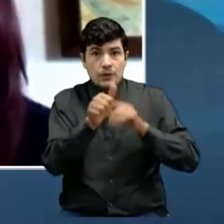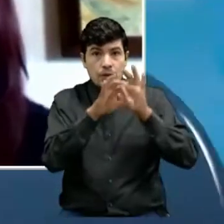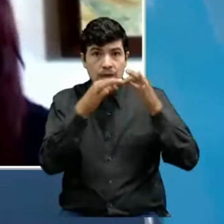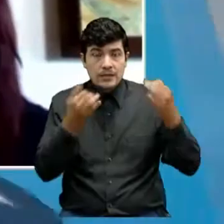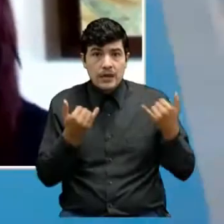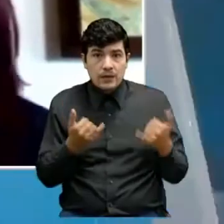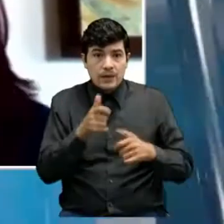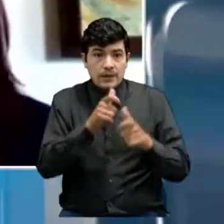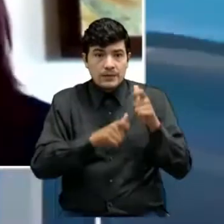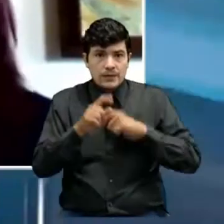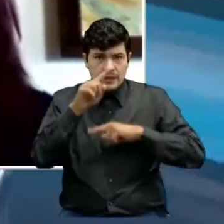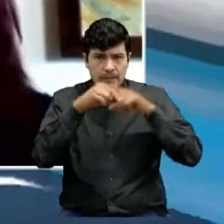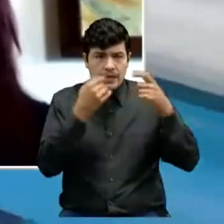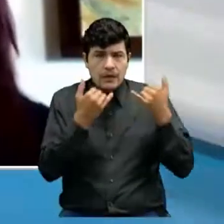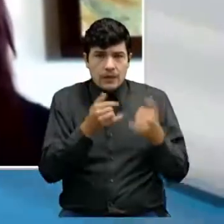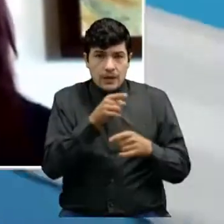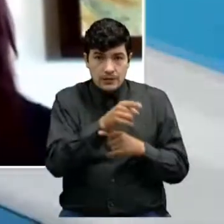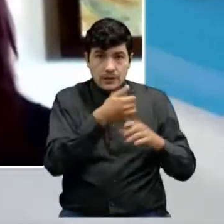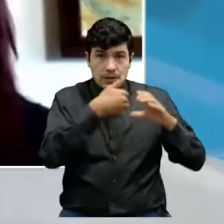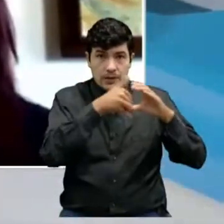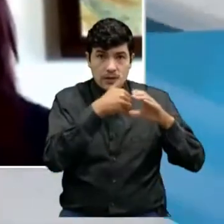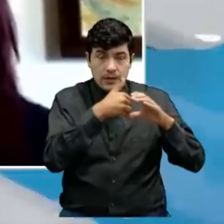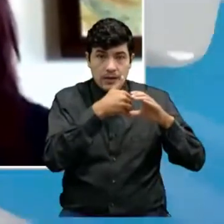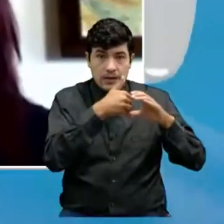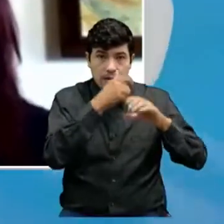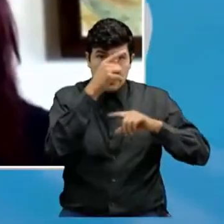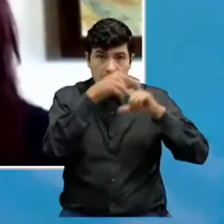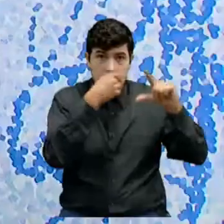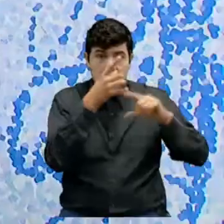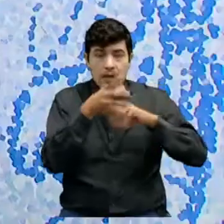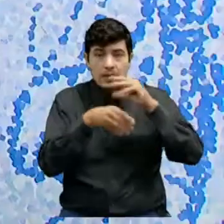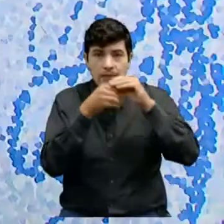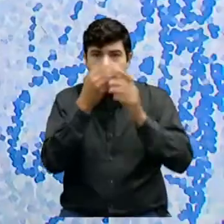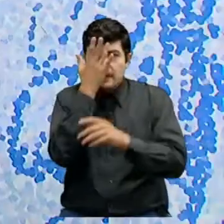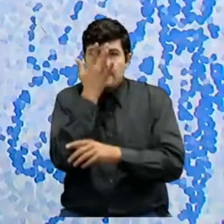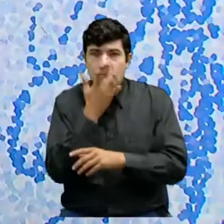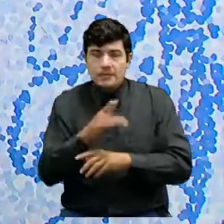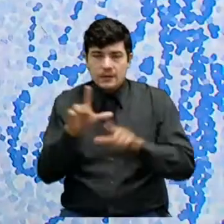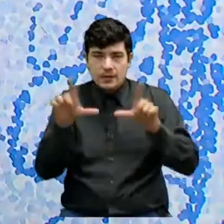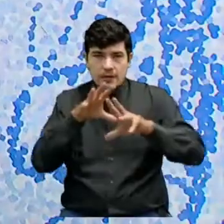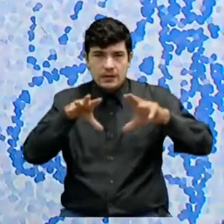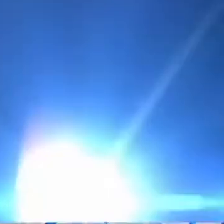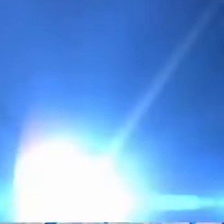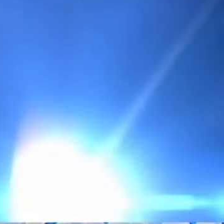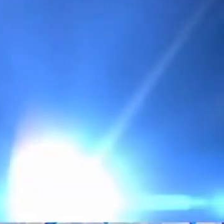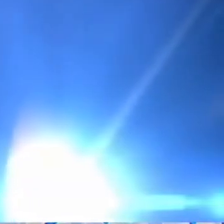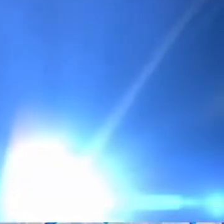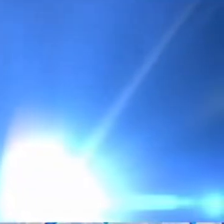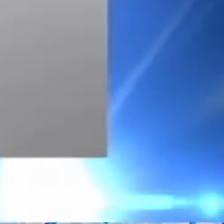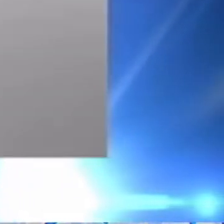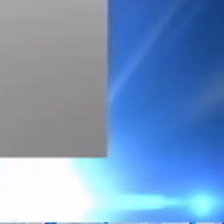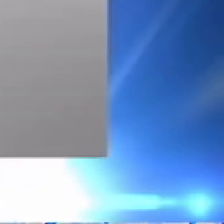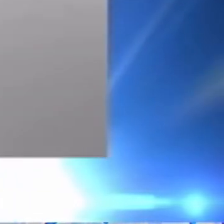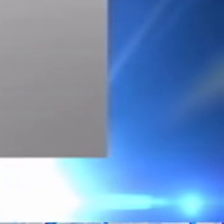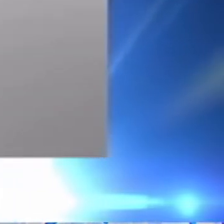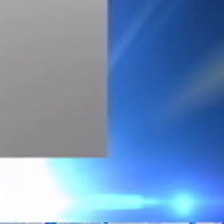nuestros televidentes que nos lo envían a través de nuestros mensajes de WhatsApp y nuestro portal de Facebook Canal Pro.